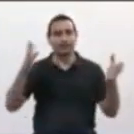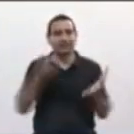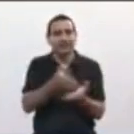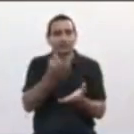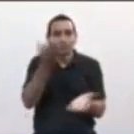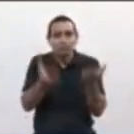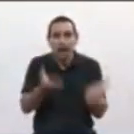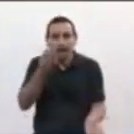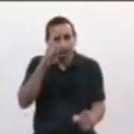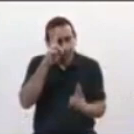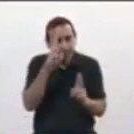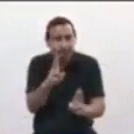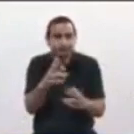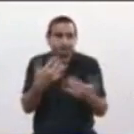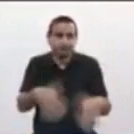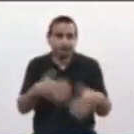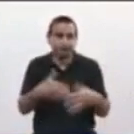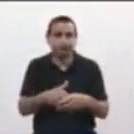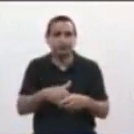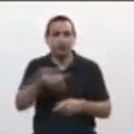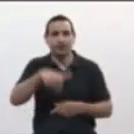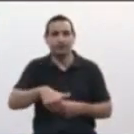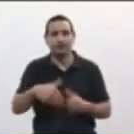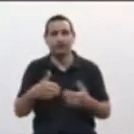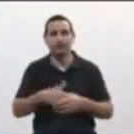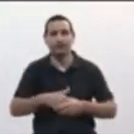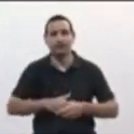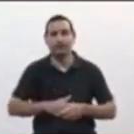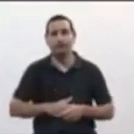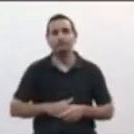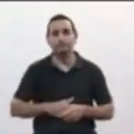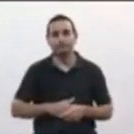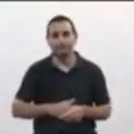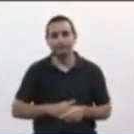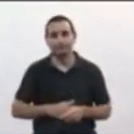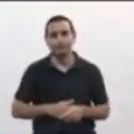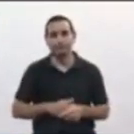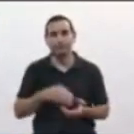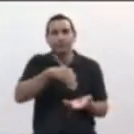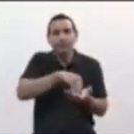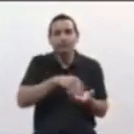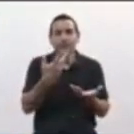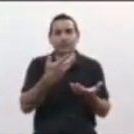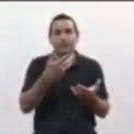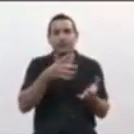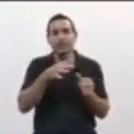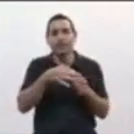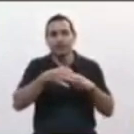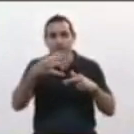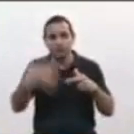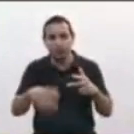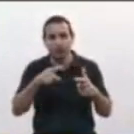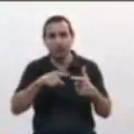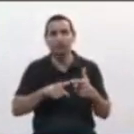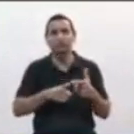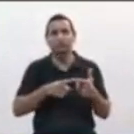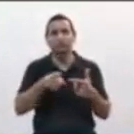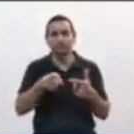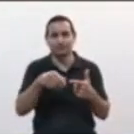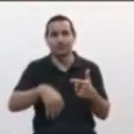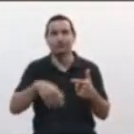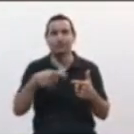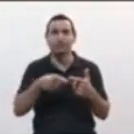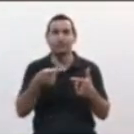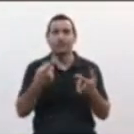ahora podríamos recordar la patria potestad compartida el divorcio vincular la pensión para concubinas y